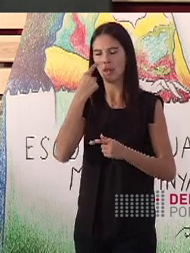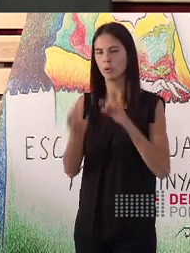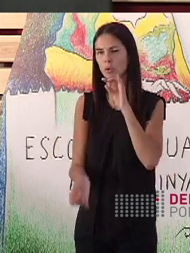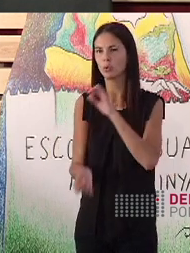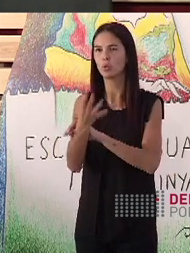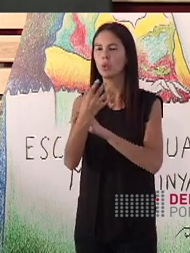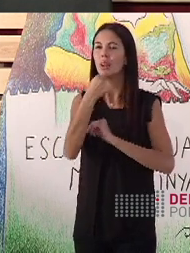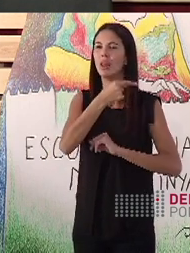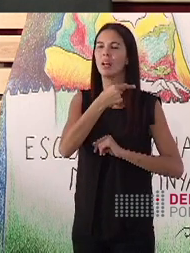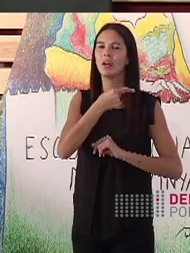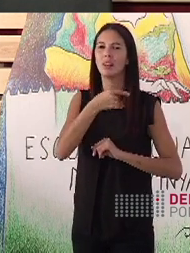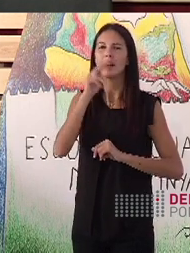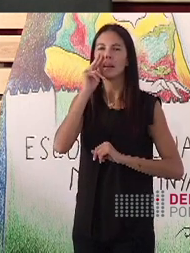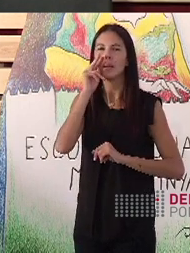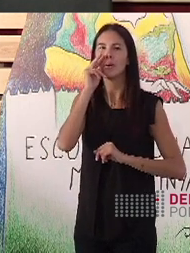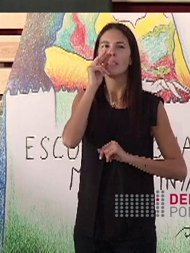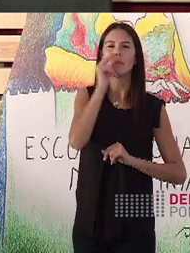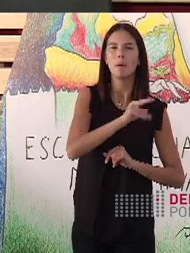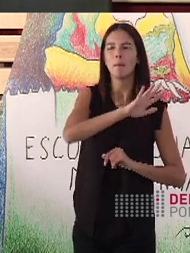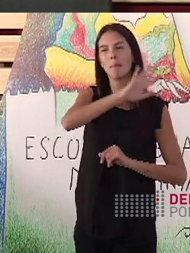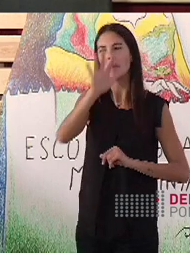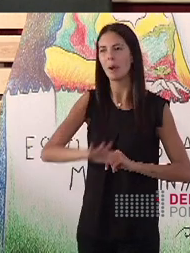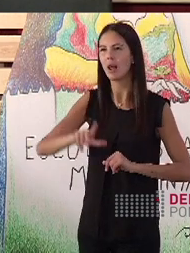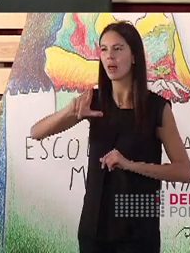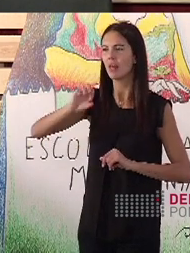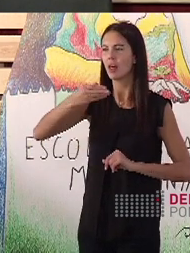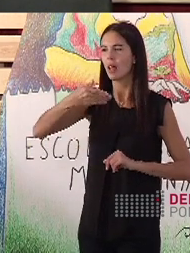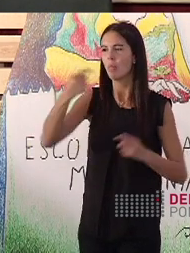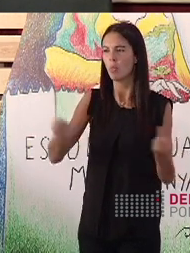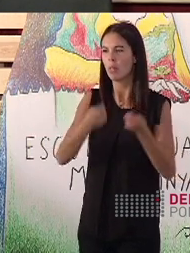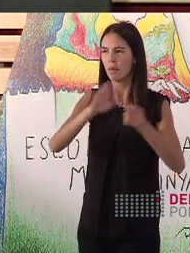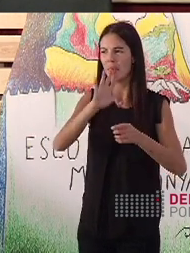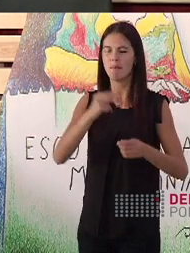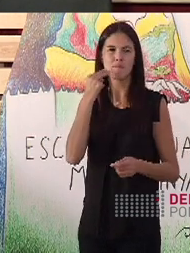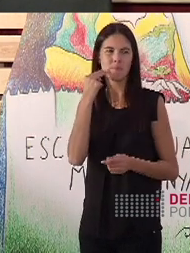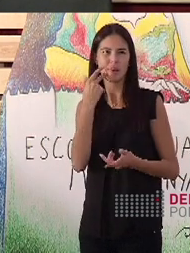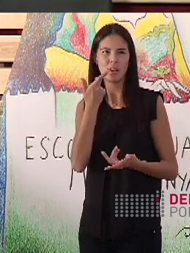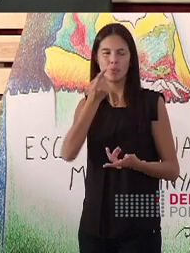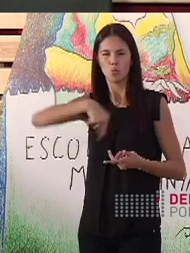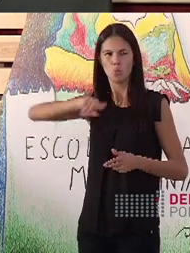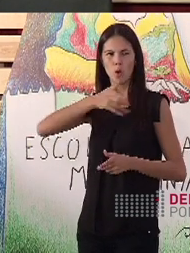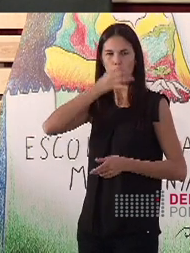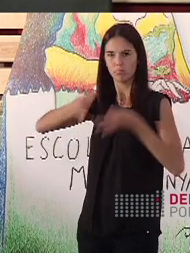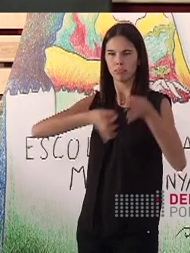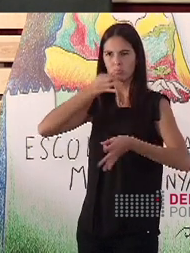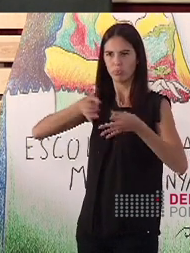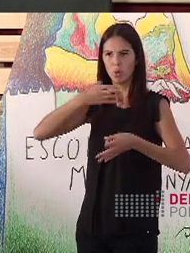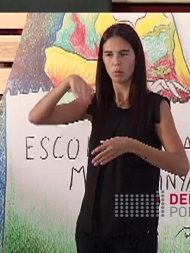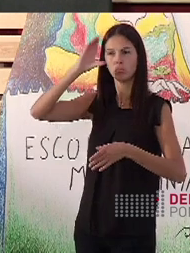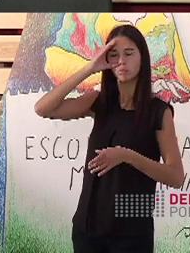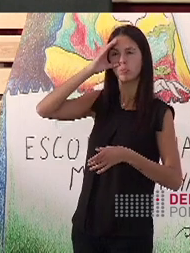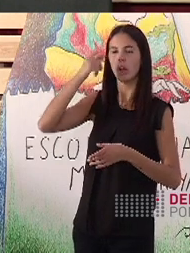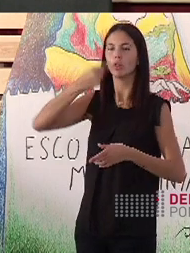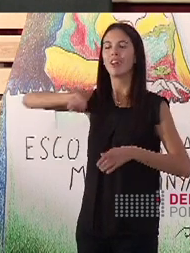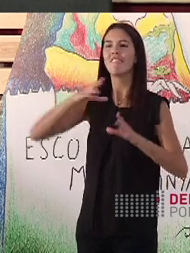cómo el lobby nos empieza a tener miedo y cómo escucha nuestro discurso, cómo está muy atento de lo que las feministas decimos